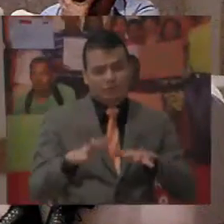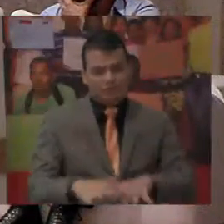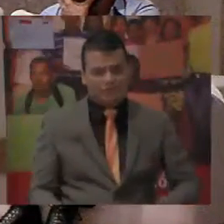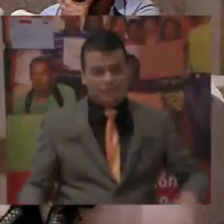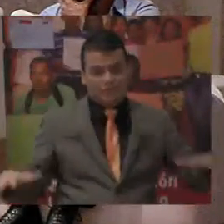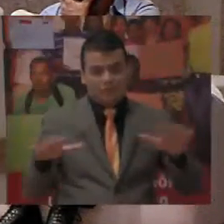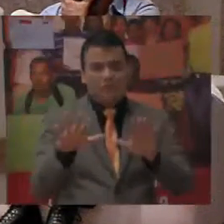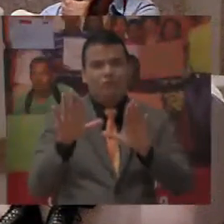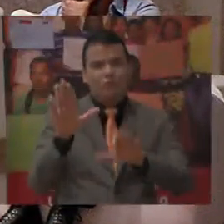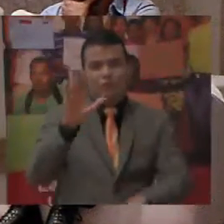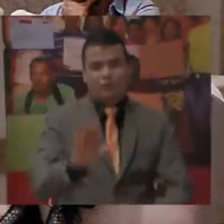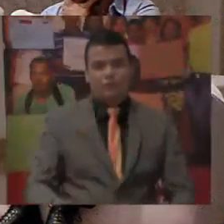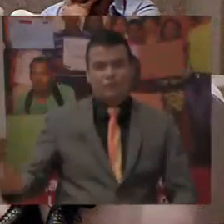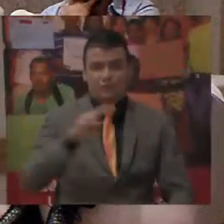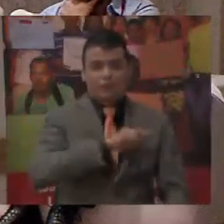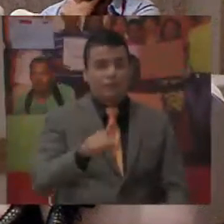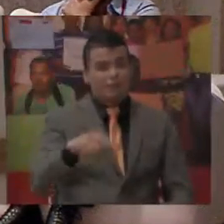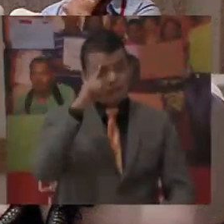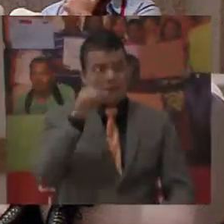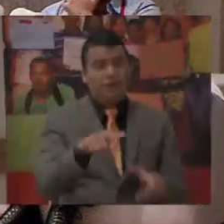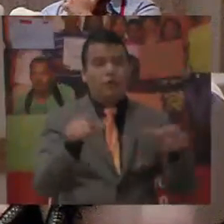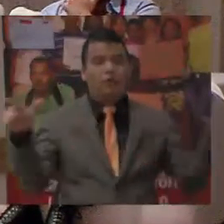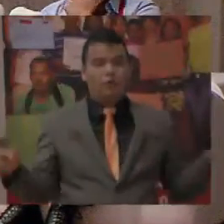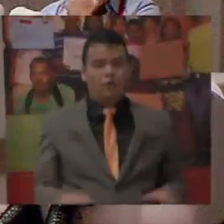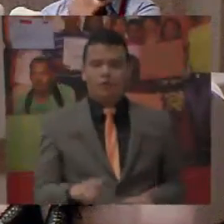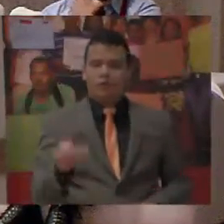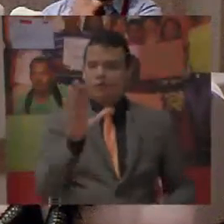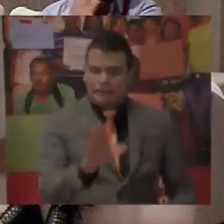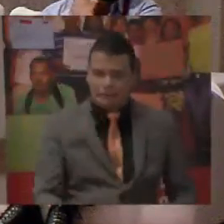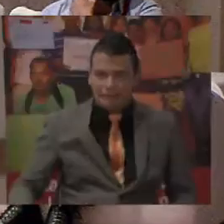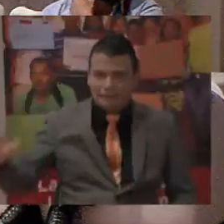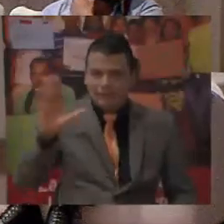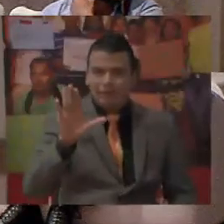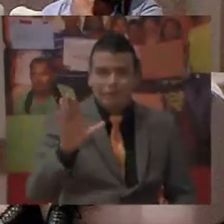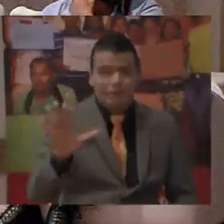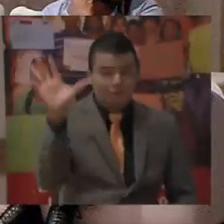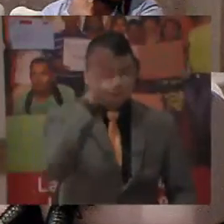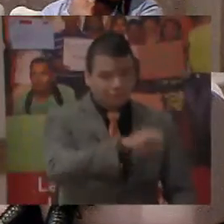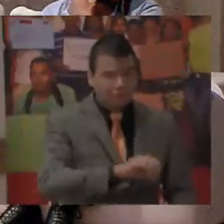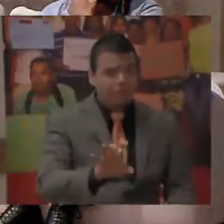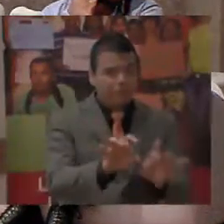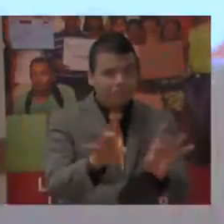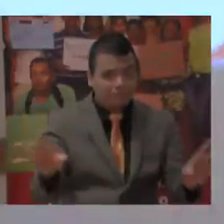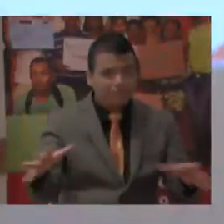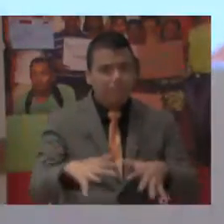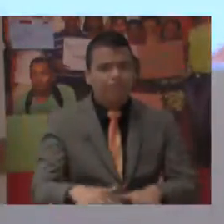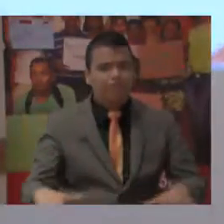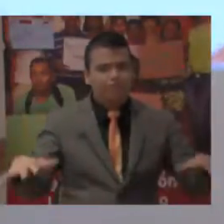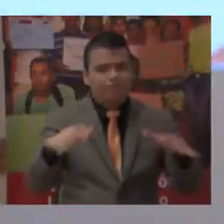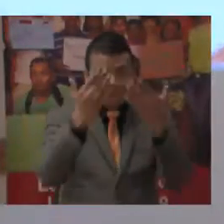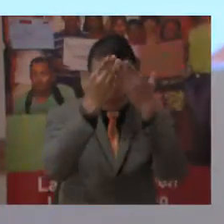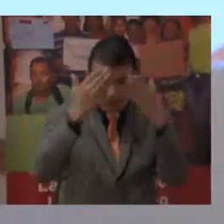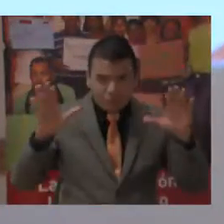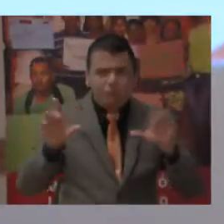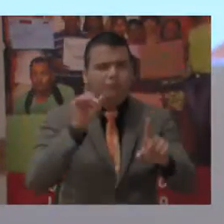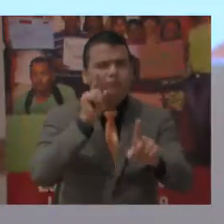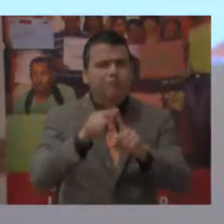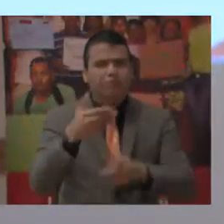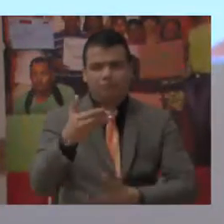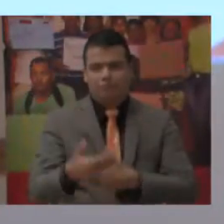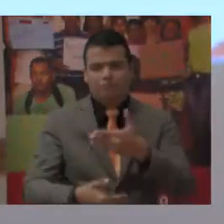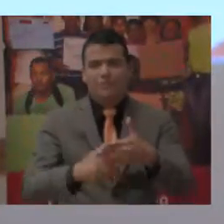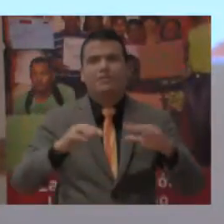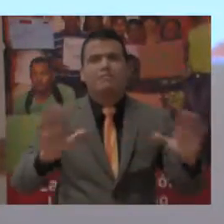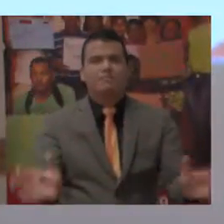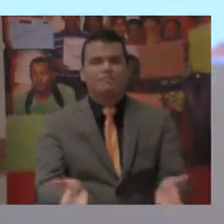no solamente local, se entiende como oportunidades o espacios democráticos para construir paz desde